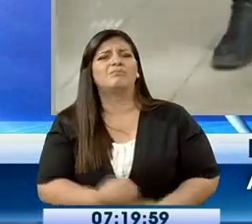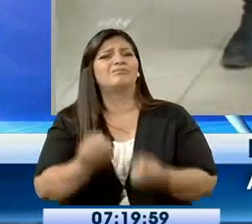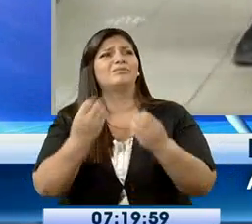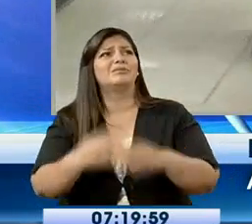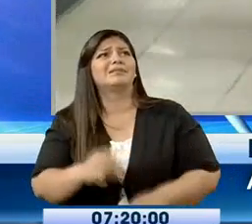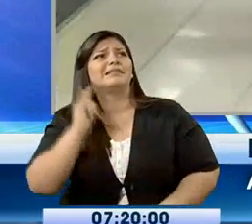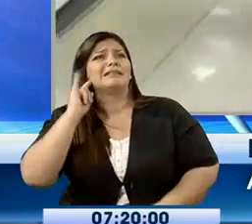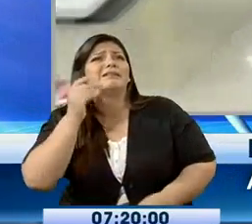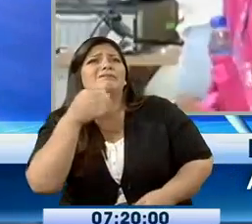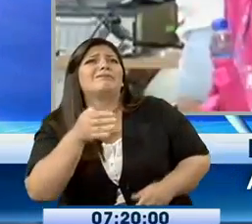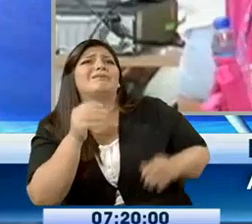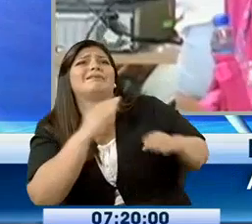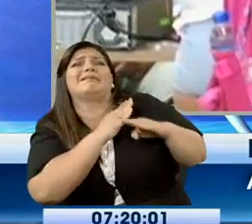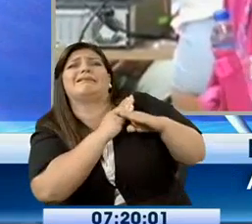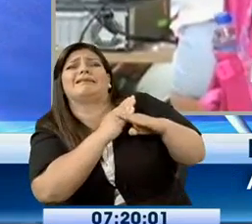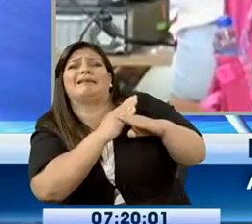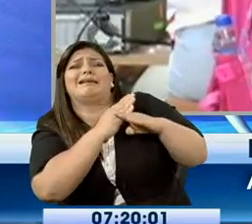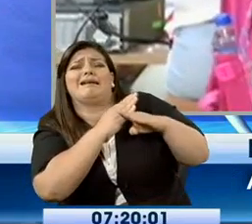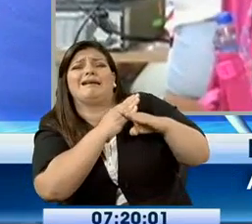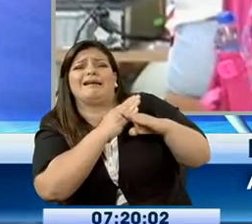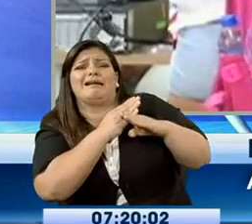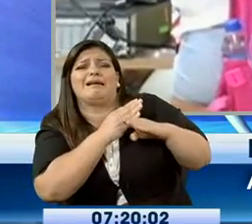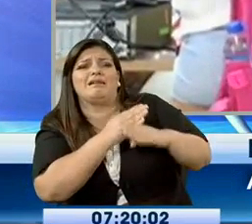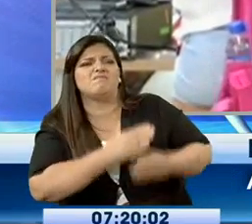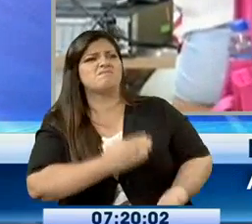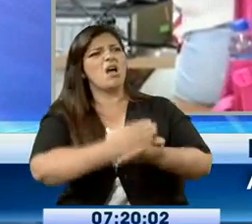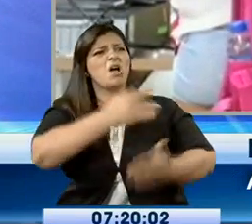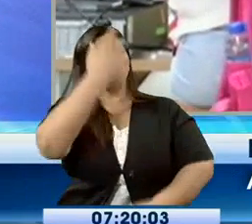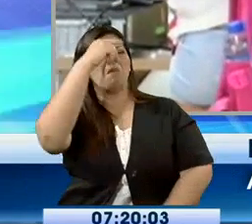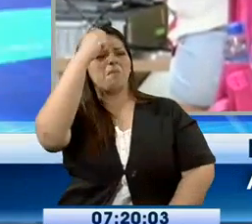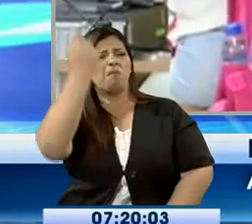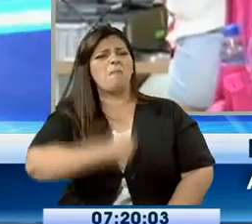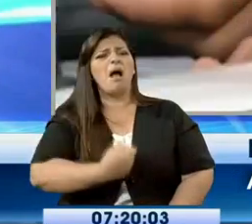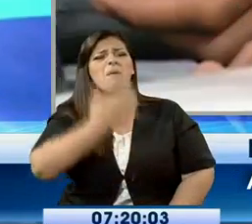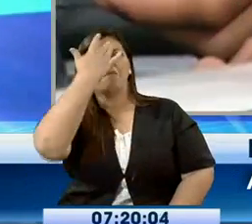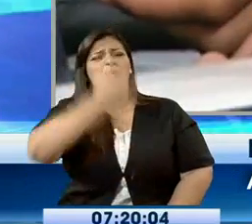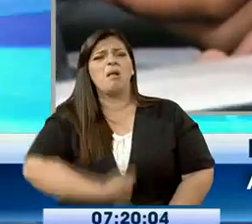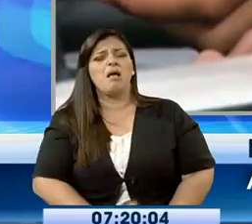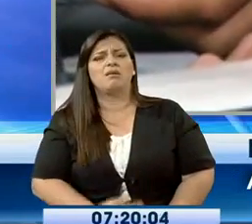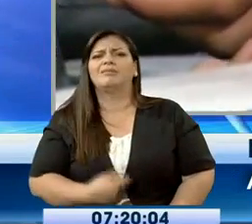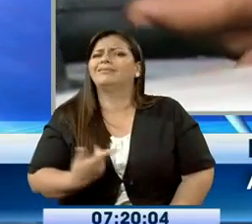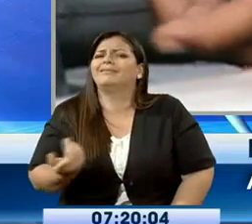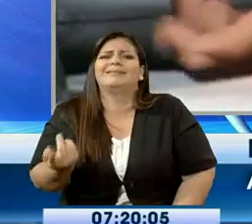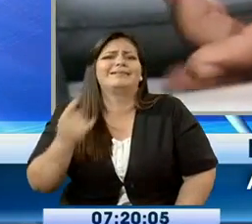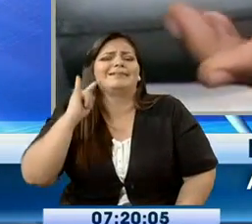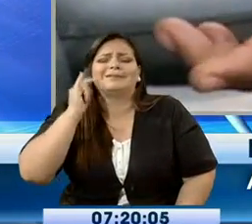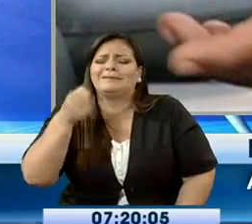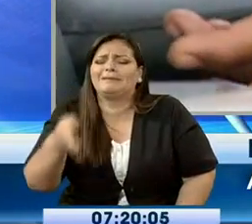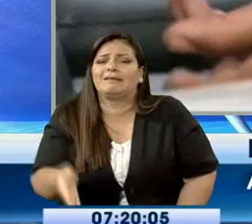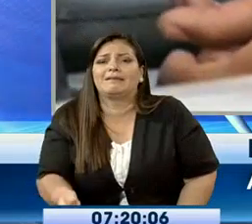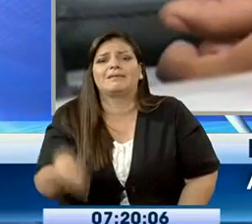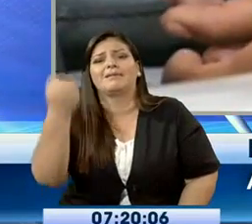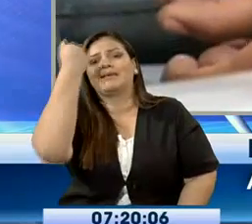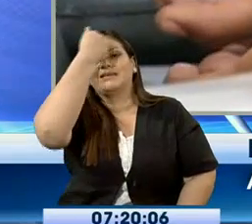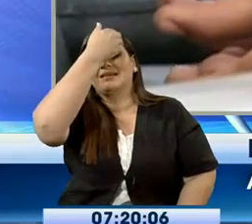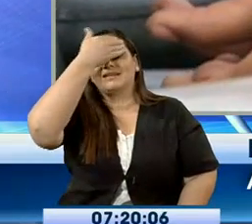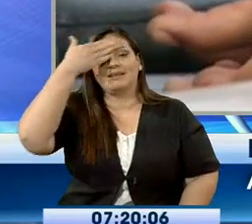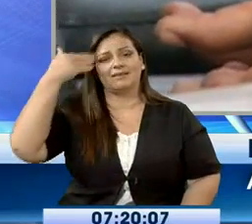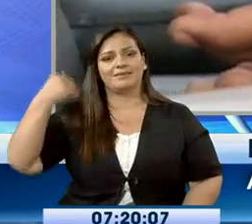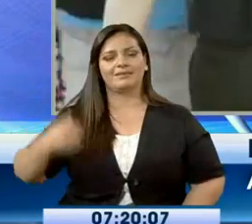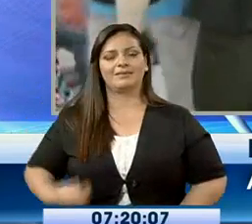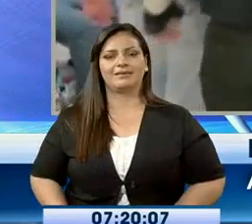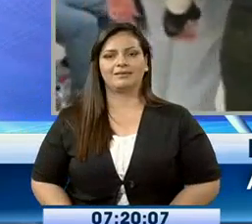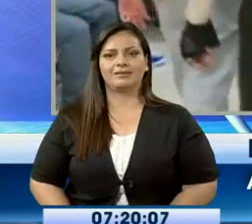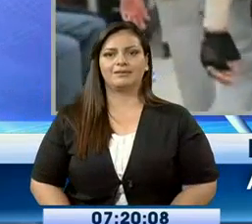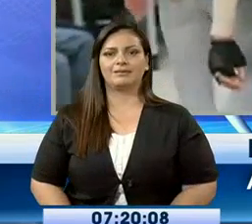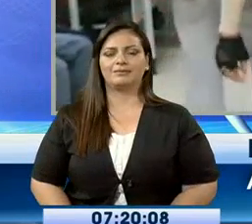alto, no me castigues, no me pegues. Yo no tengo la culpa, por supuesto. No me maltrates. Así que ahí pues aquellos que están en ese